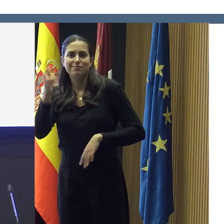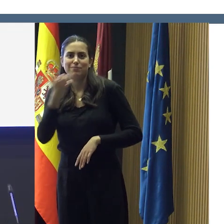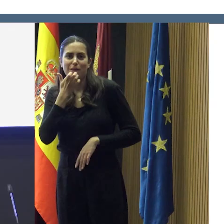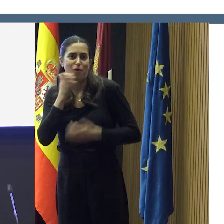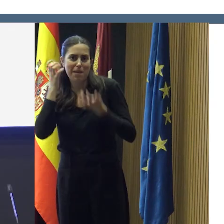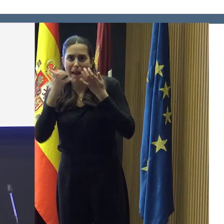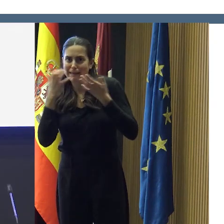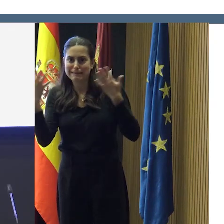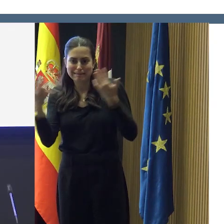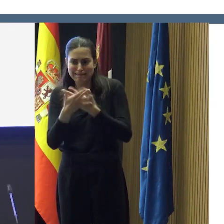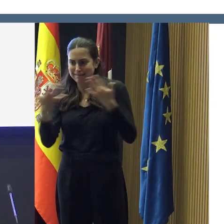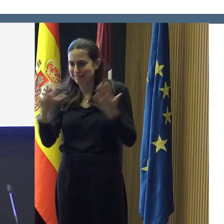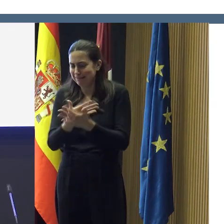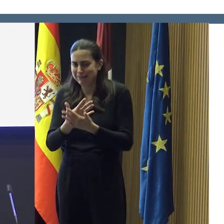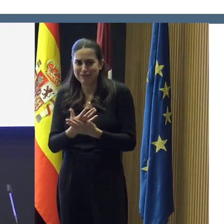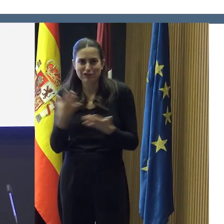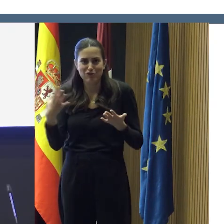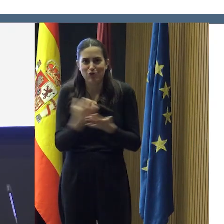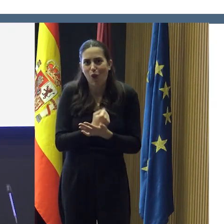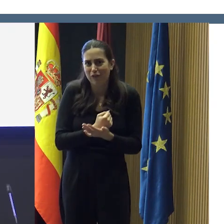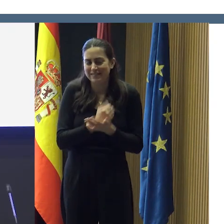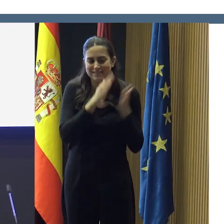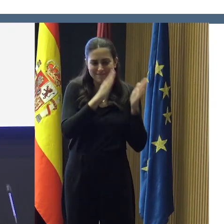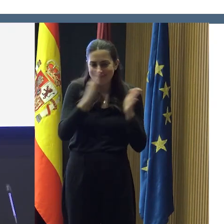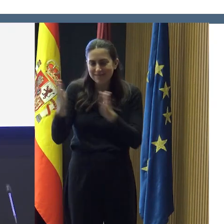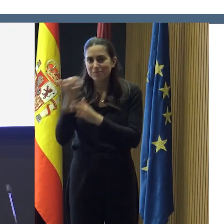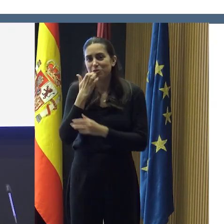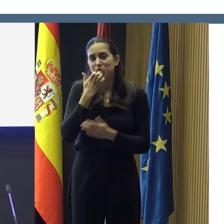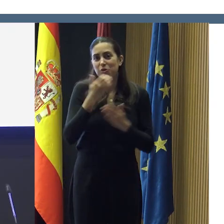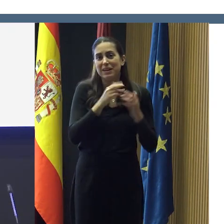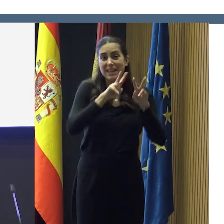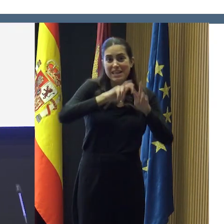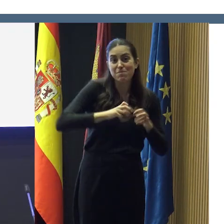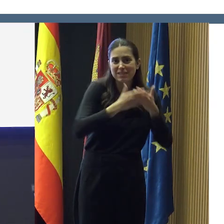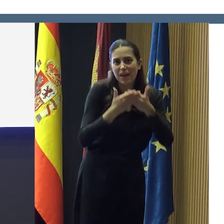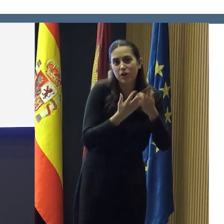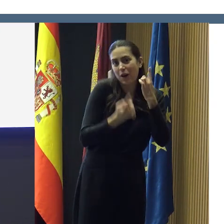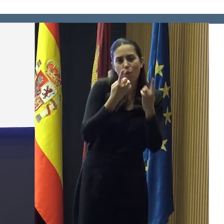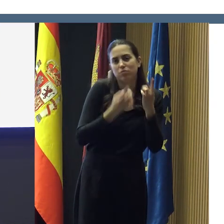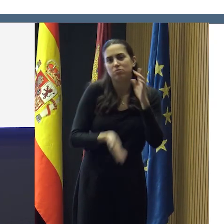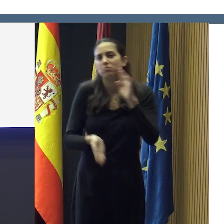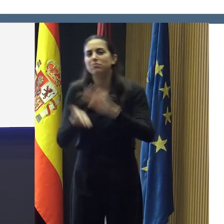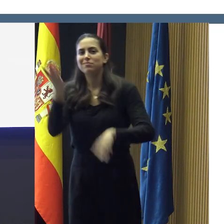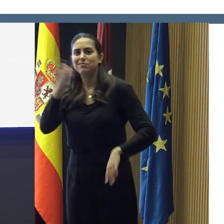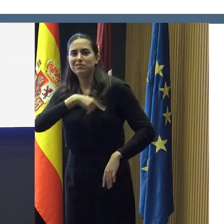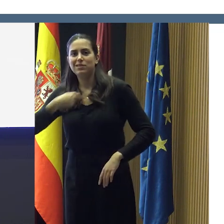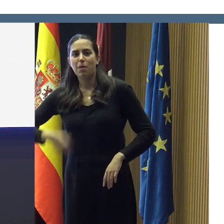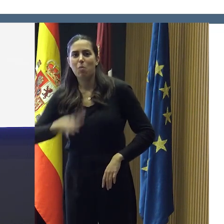poco de todo. De hecho, muchos investigadores acaban haciendo estudios en China porque allí la legislación es un poco más